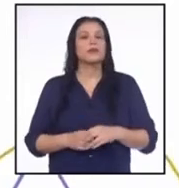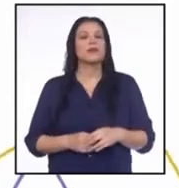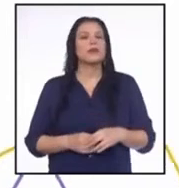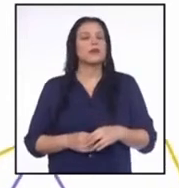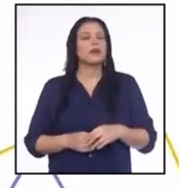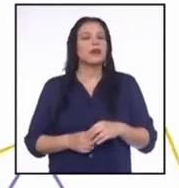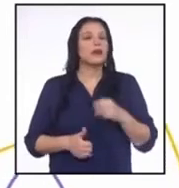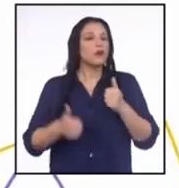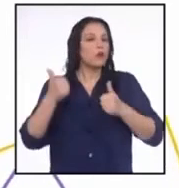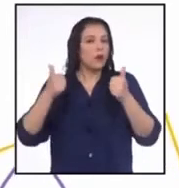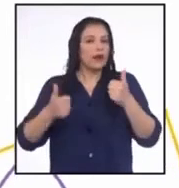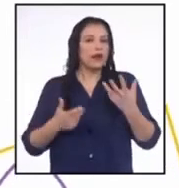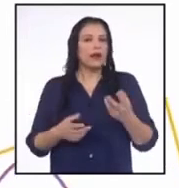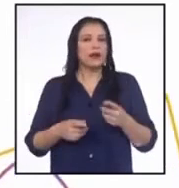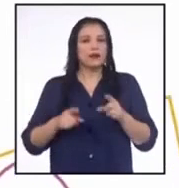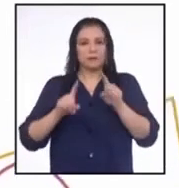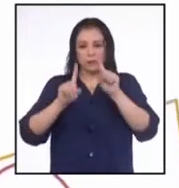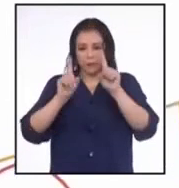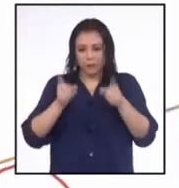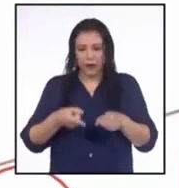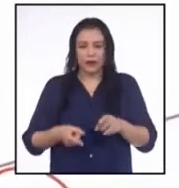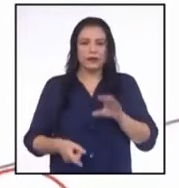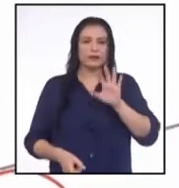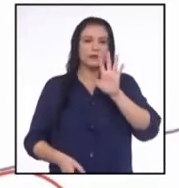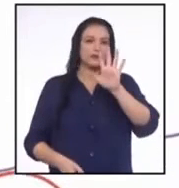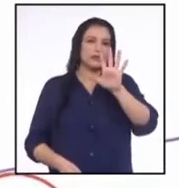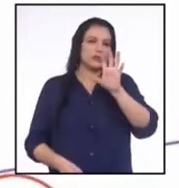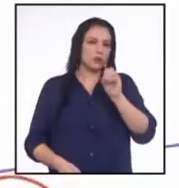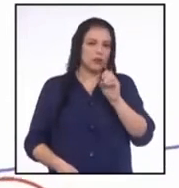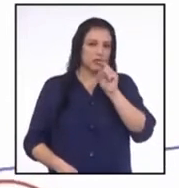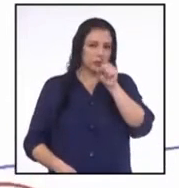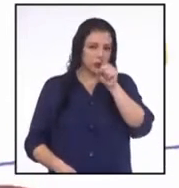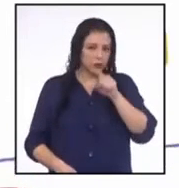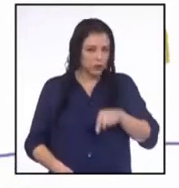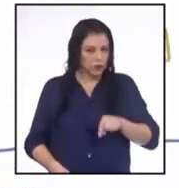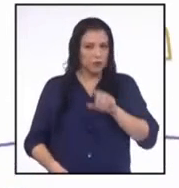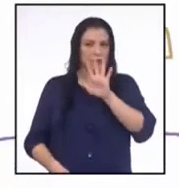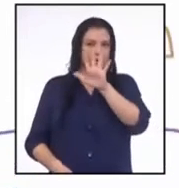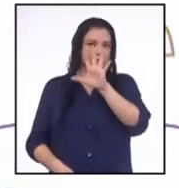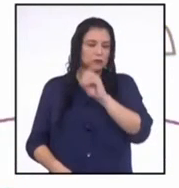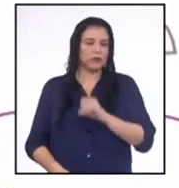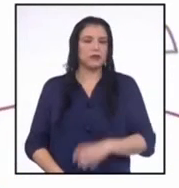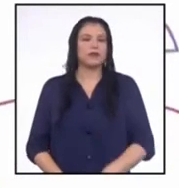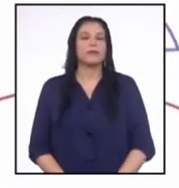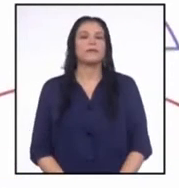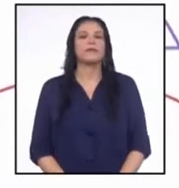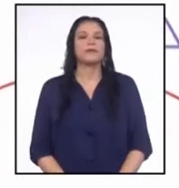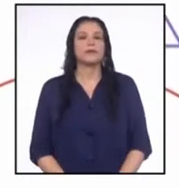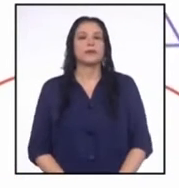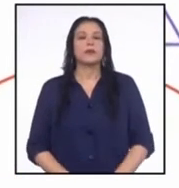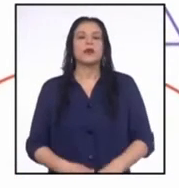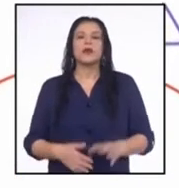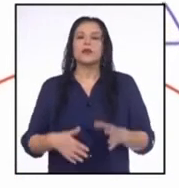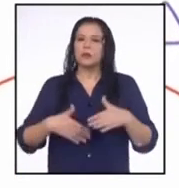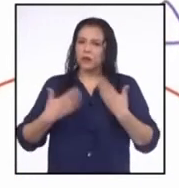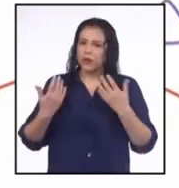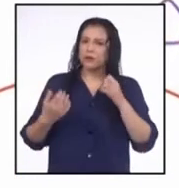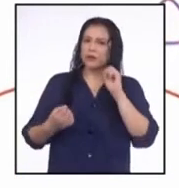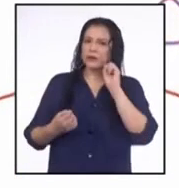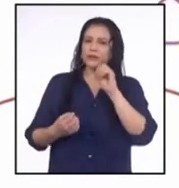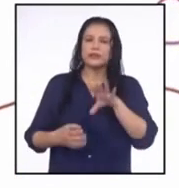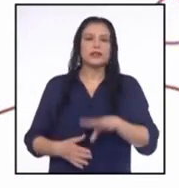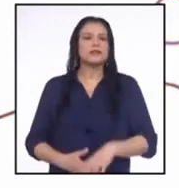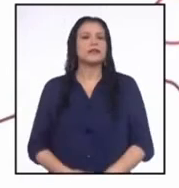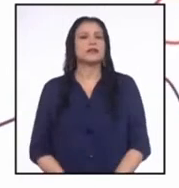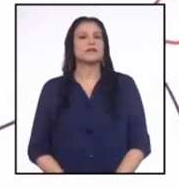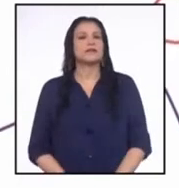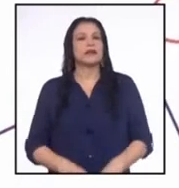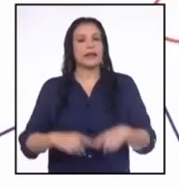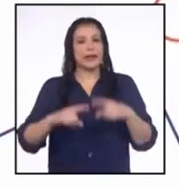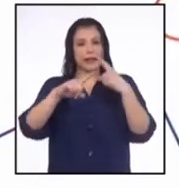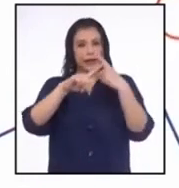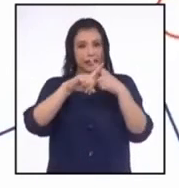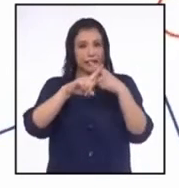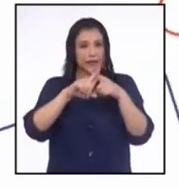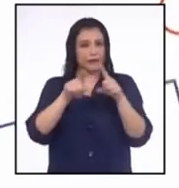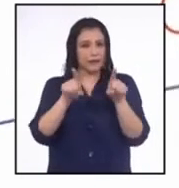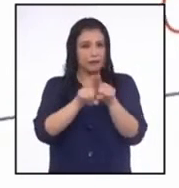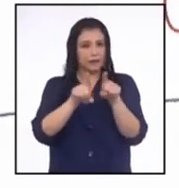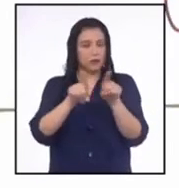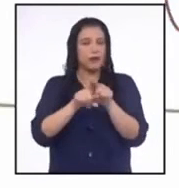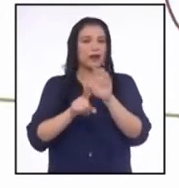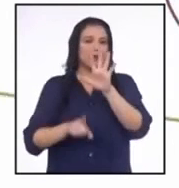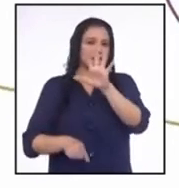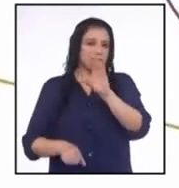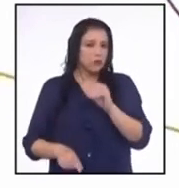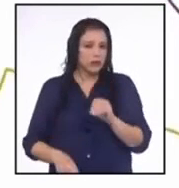este caso al par ordenado 50, punto y coma 50, donde podemos mencionar que x sería igual